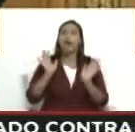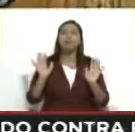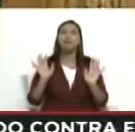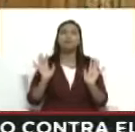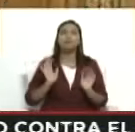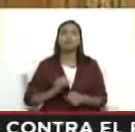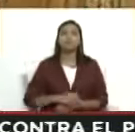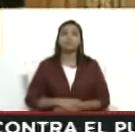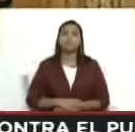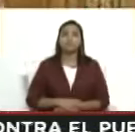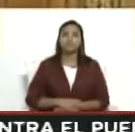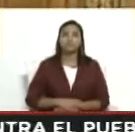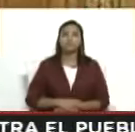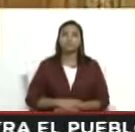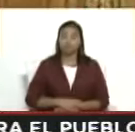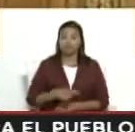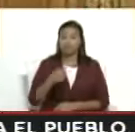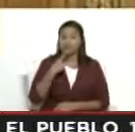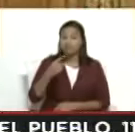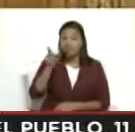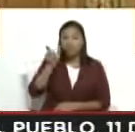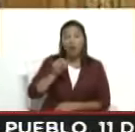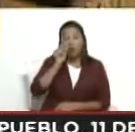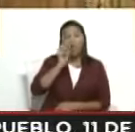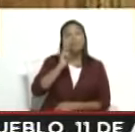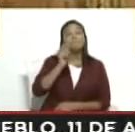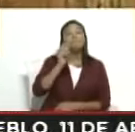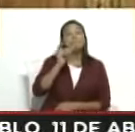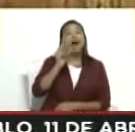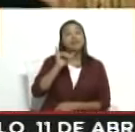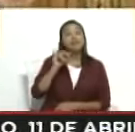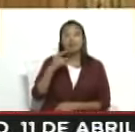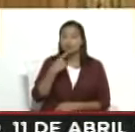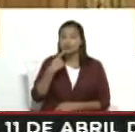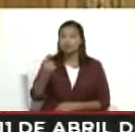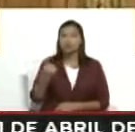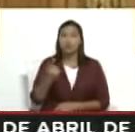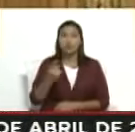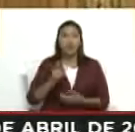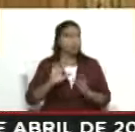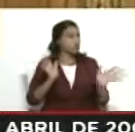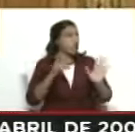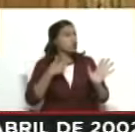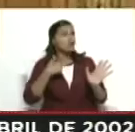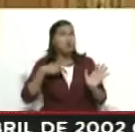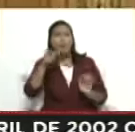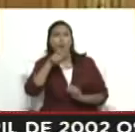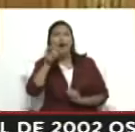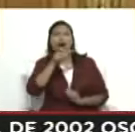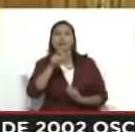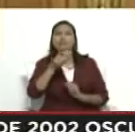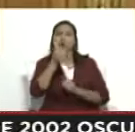El comandante Chávez, y él le dice, Vázquez Velasco le dice, no, lo que pasa es que yo ando buscando al vicepresidente, sí, Luis.